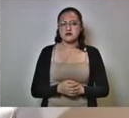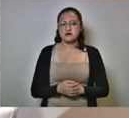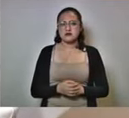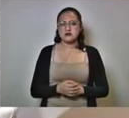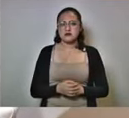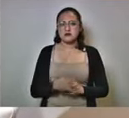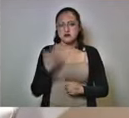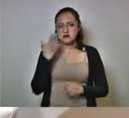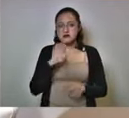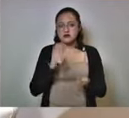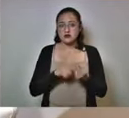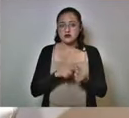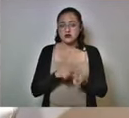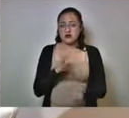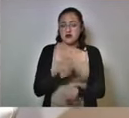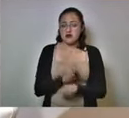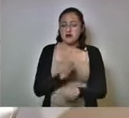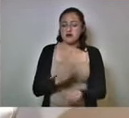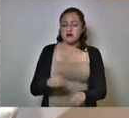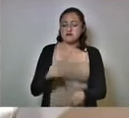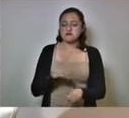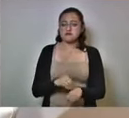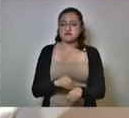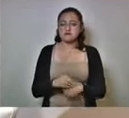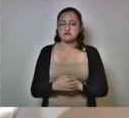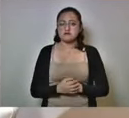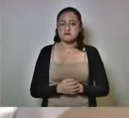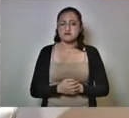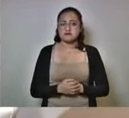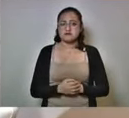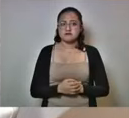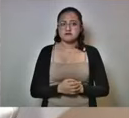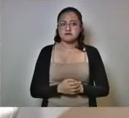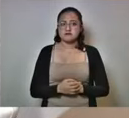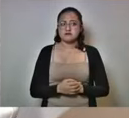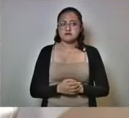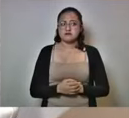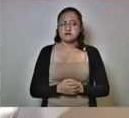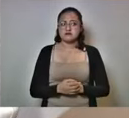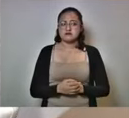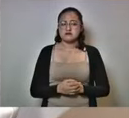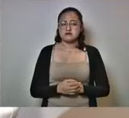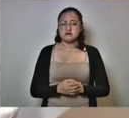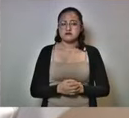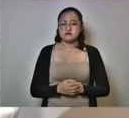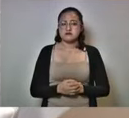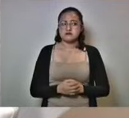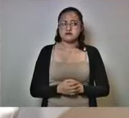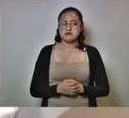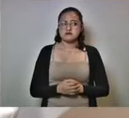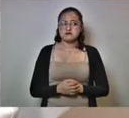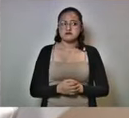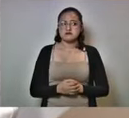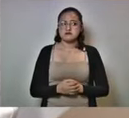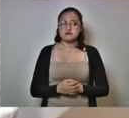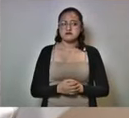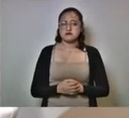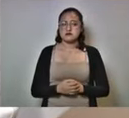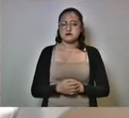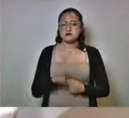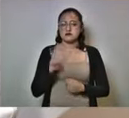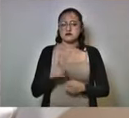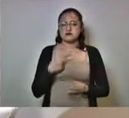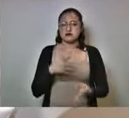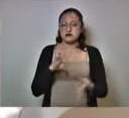¿Saben dónde estamos poniendo a los reclusos que de manera innumerable casi